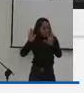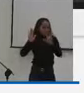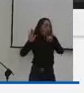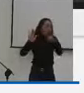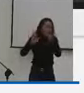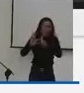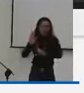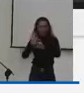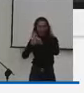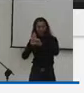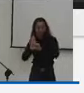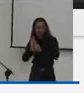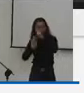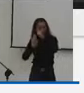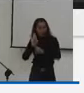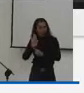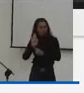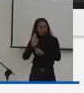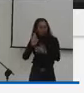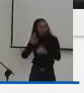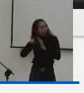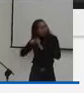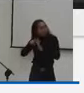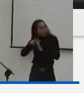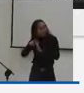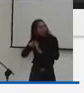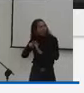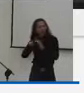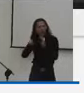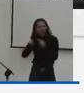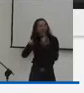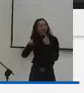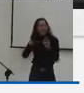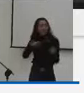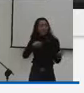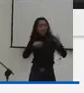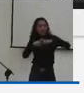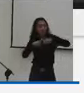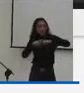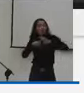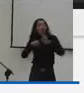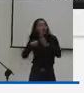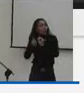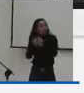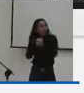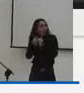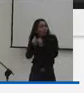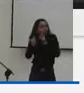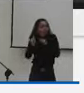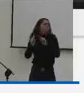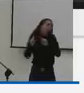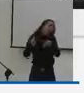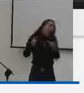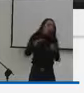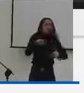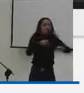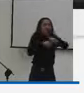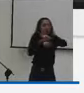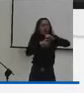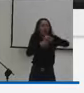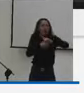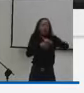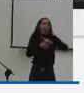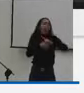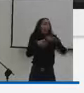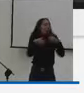1228 del 95 se establece que las federaciones deportivas que son del ámbito nacional las ligas y asociaciones